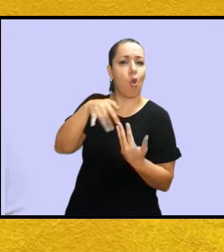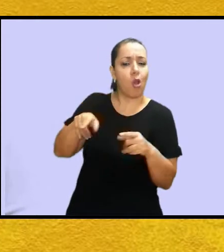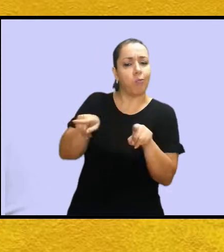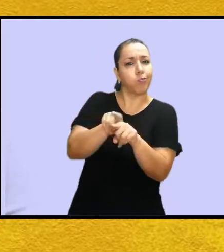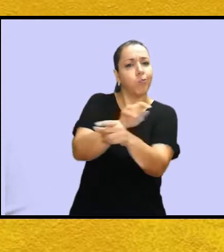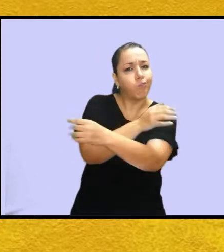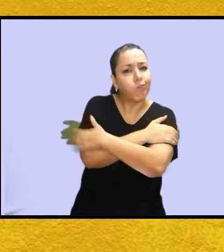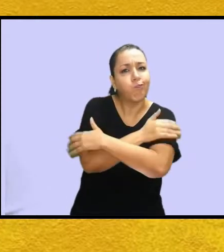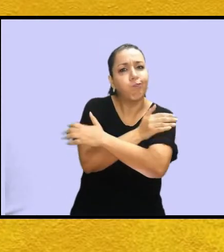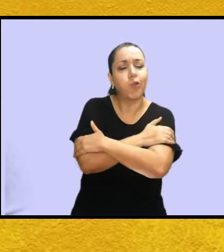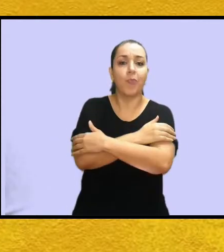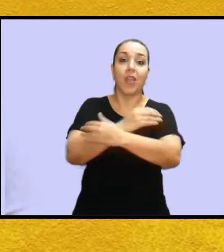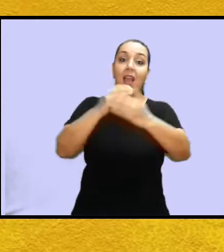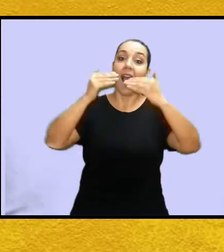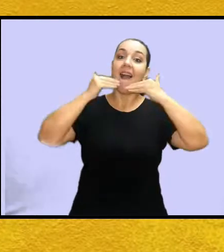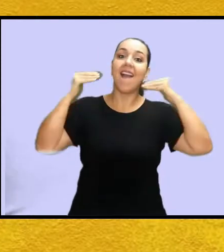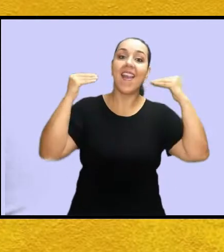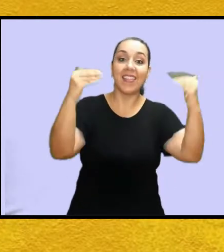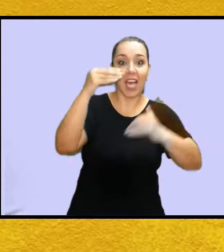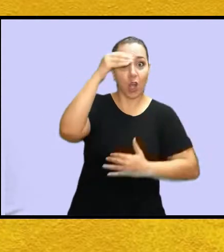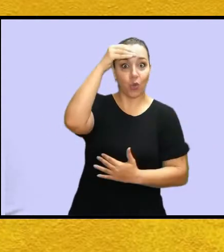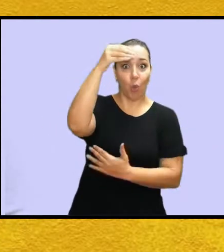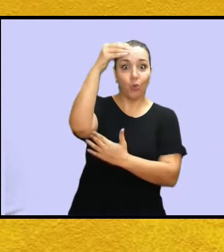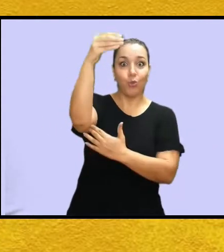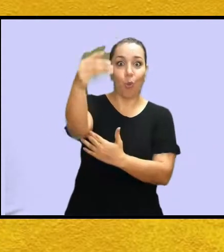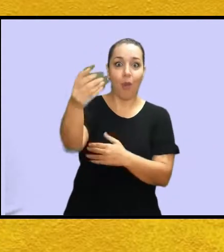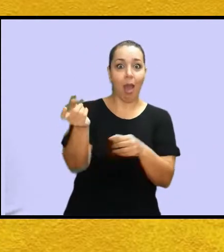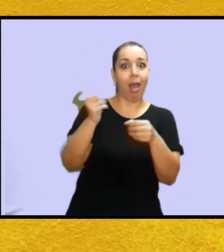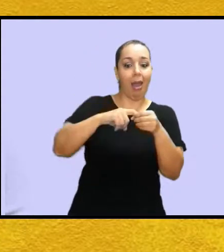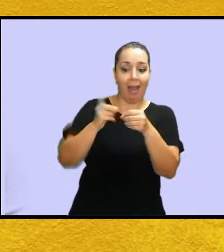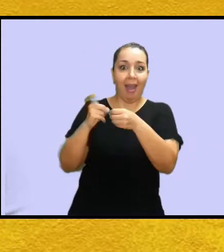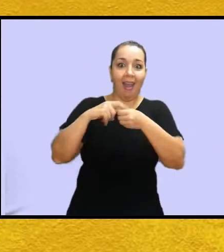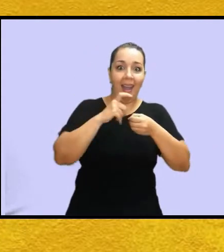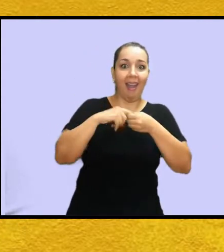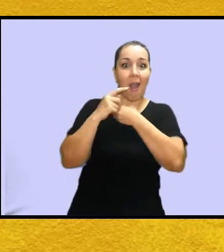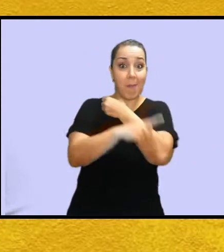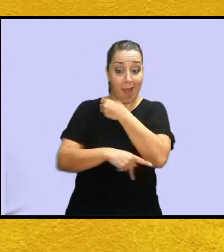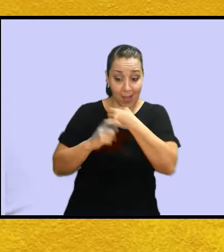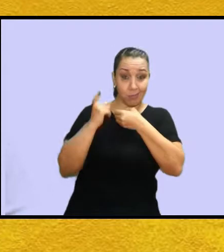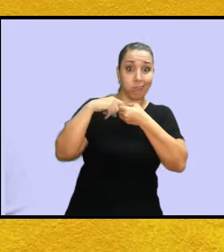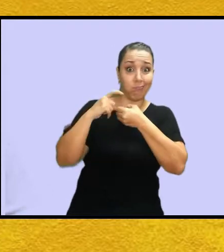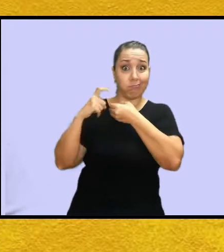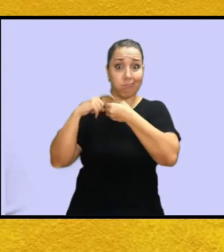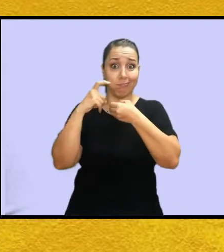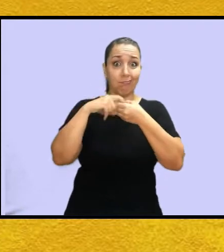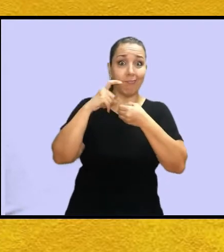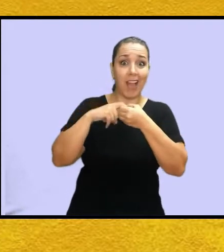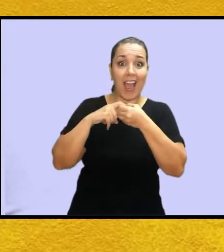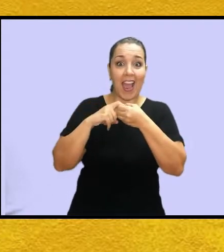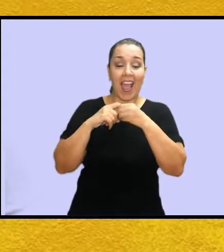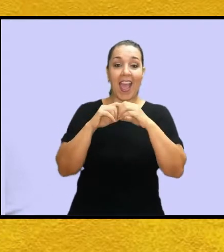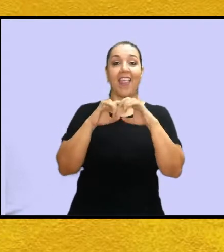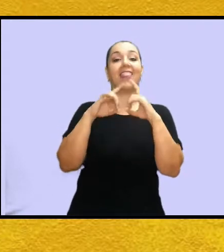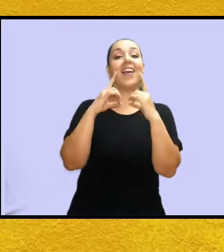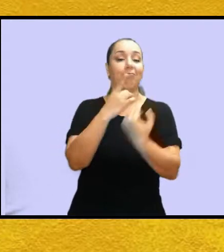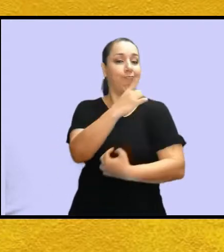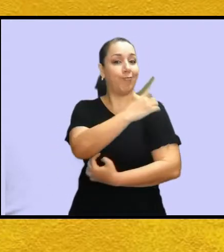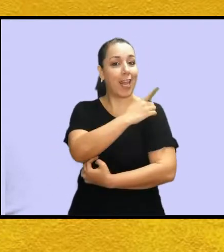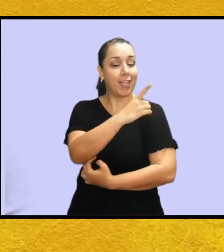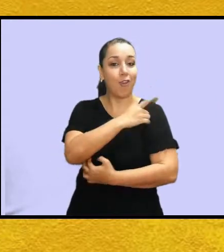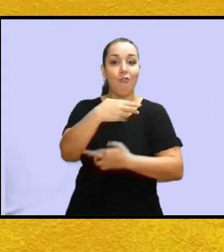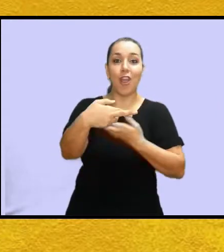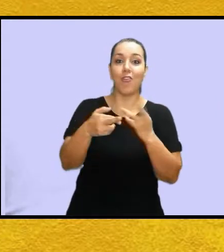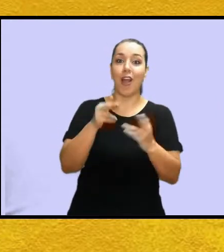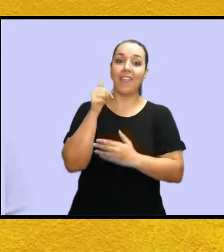hermanos. Agradecer a todas estas culturas presentes en nuestro país, presentes en nuestra Dirección Regional